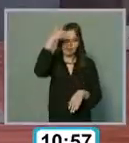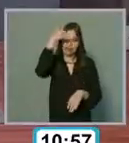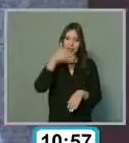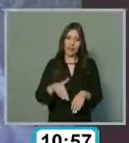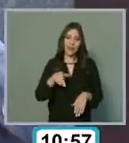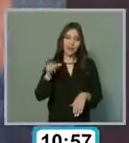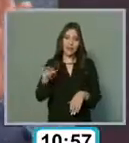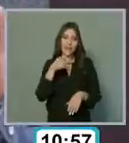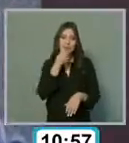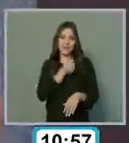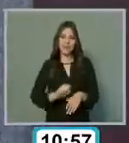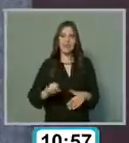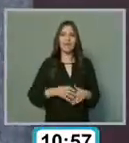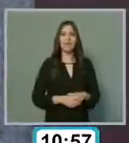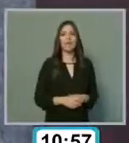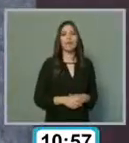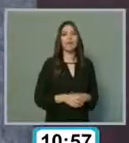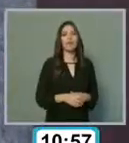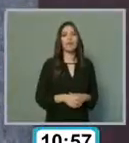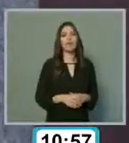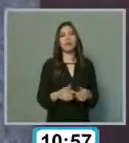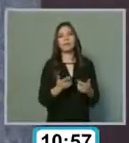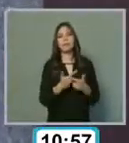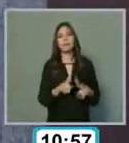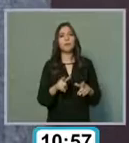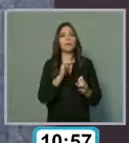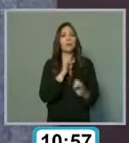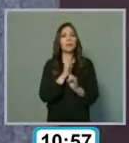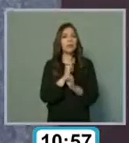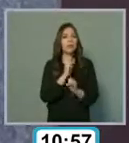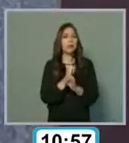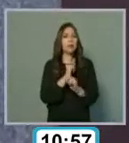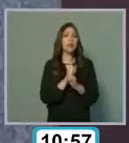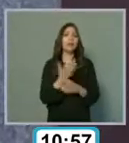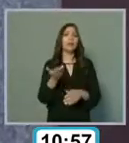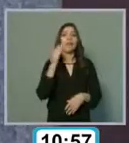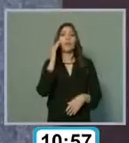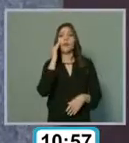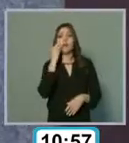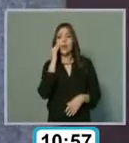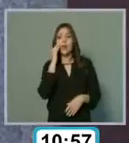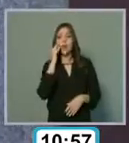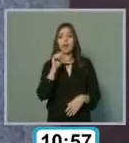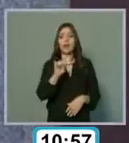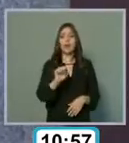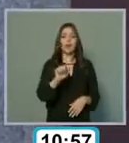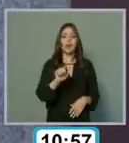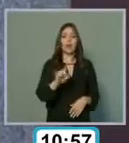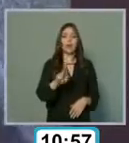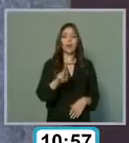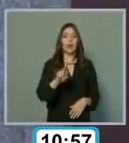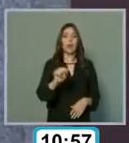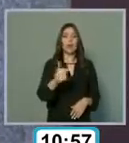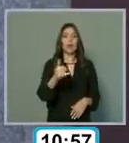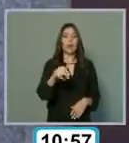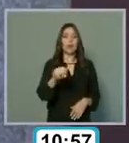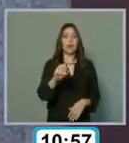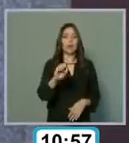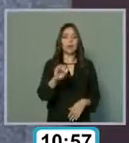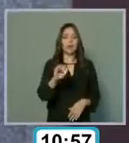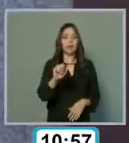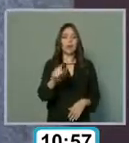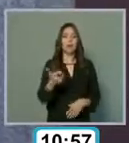Claro. Nos pueden encontrar en todas las plataformas digitales, redes sociales. En Facebook aparecemos como Alu Página Oficial.